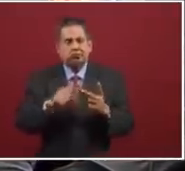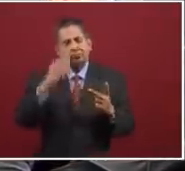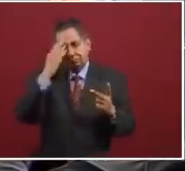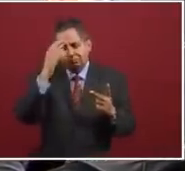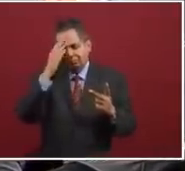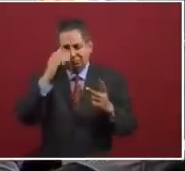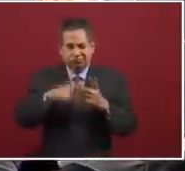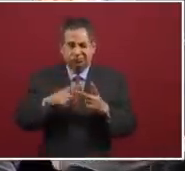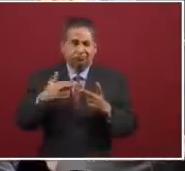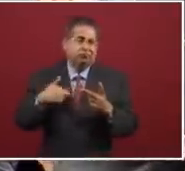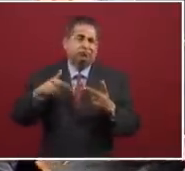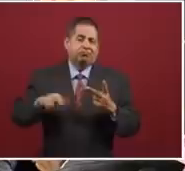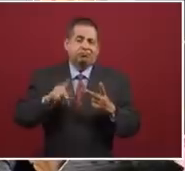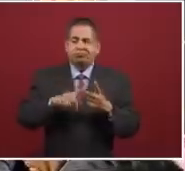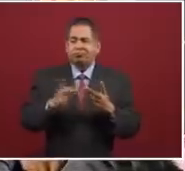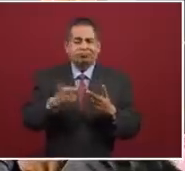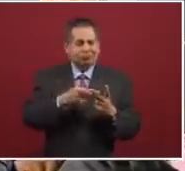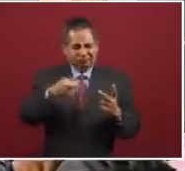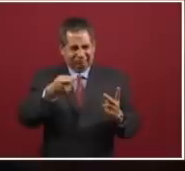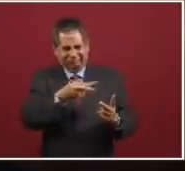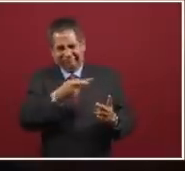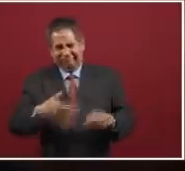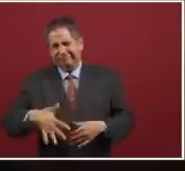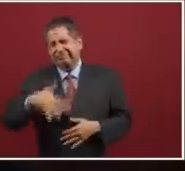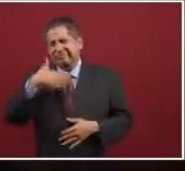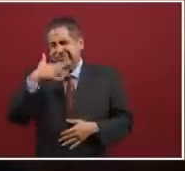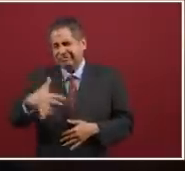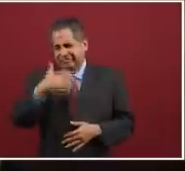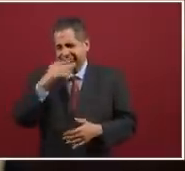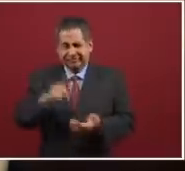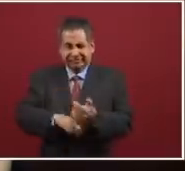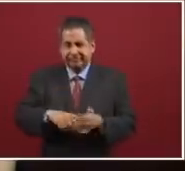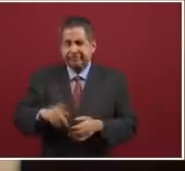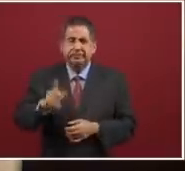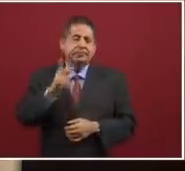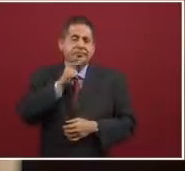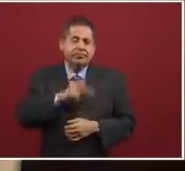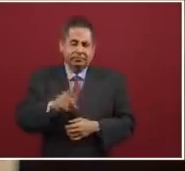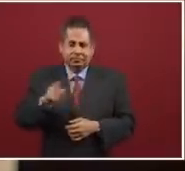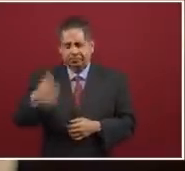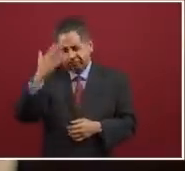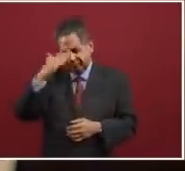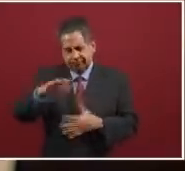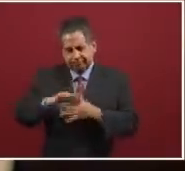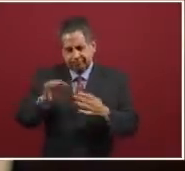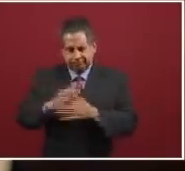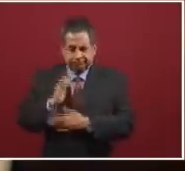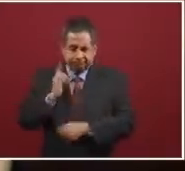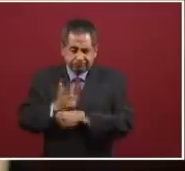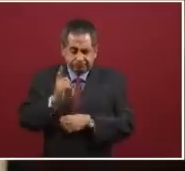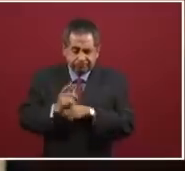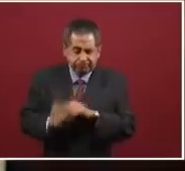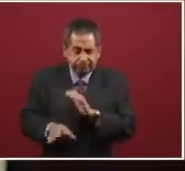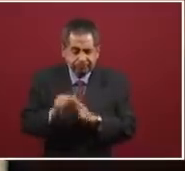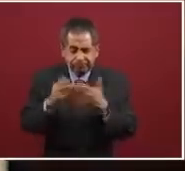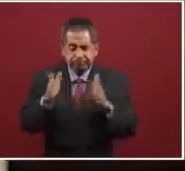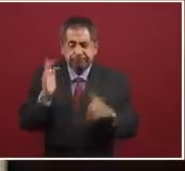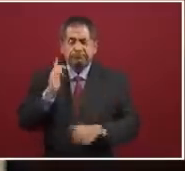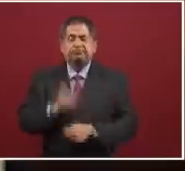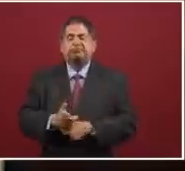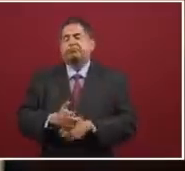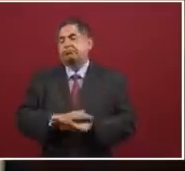un representante igual de la corrupción en Pemex, de todo lo que ya ha salido a la luz